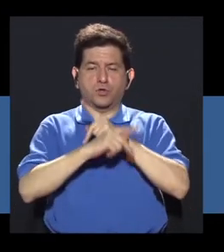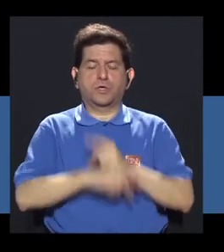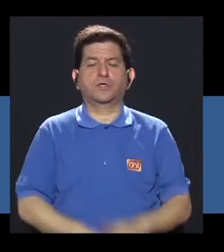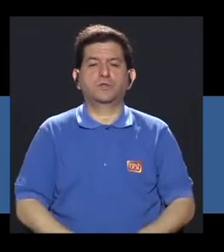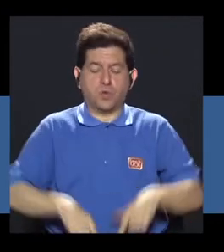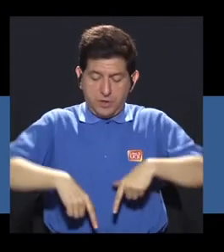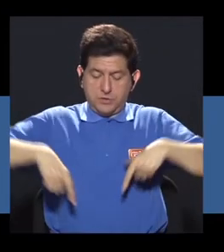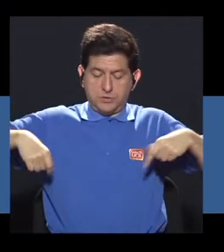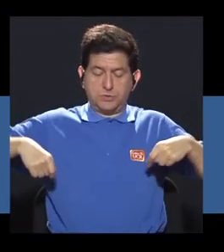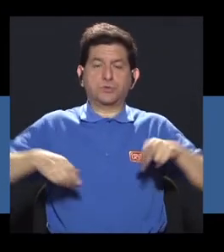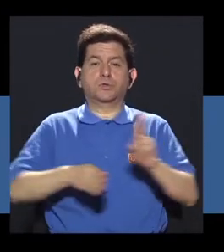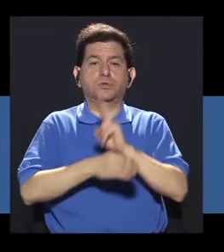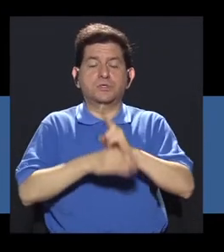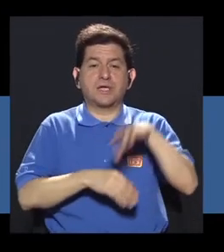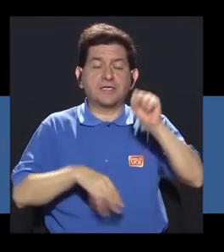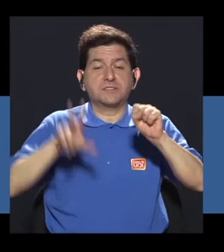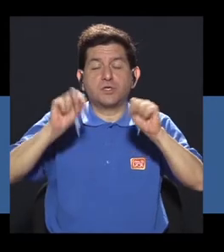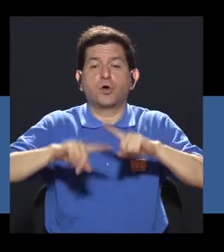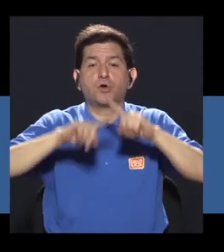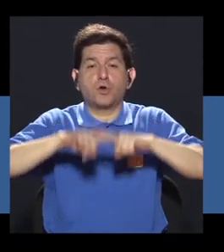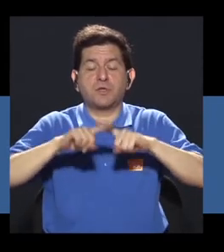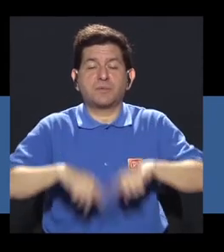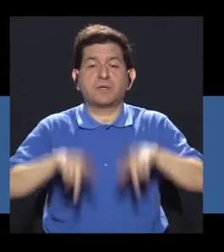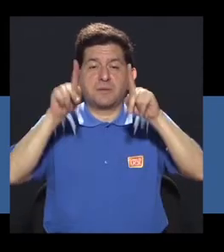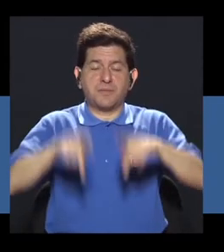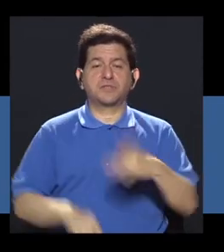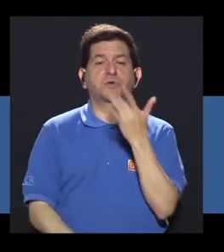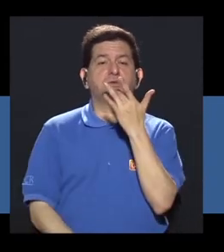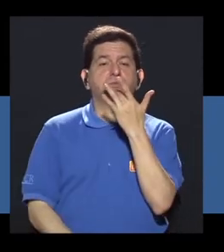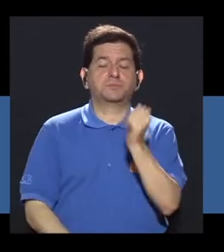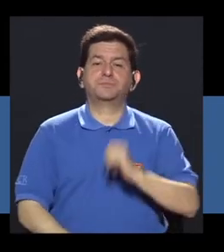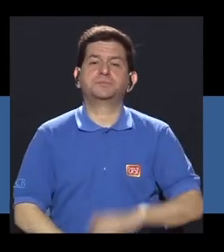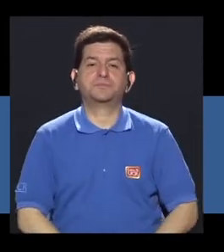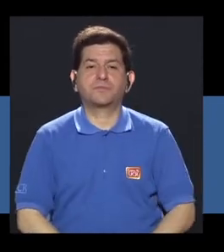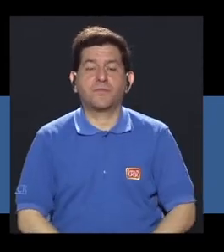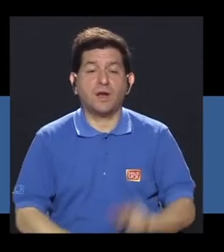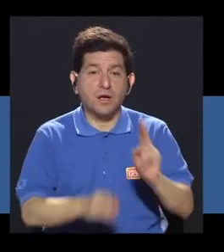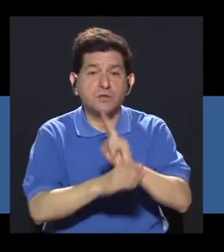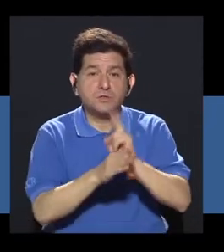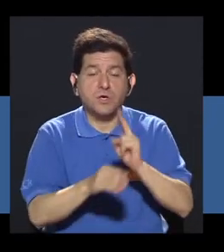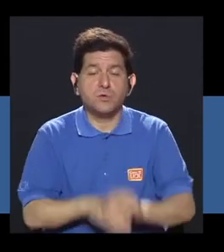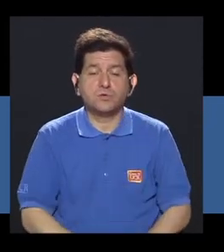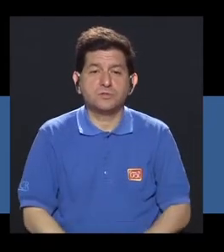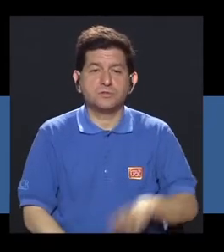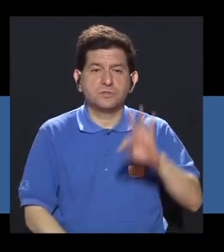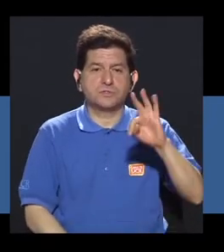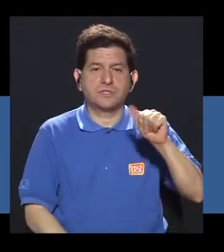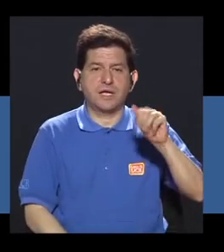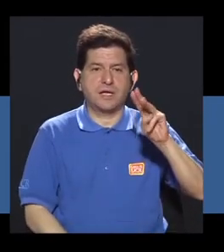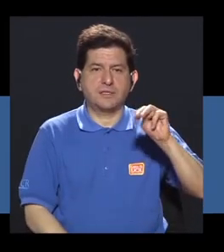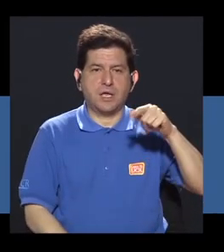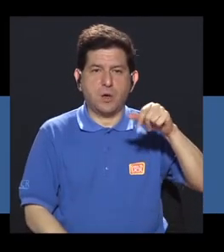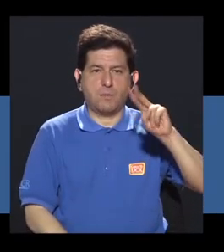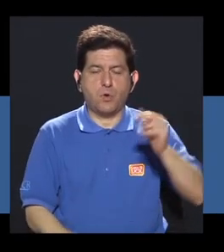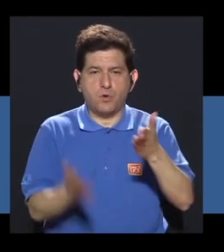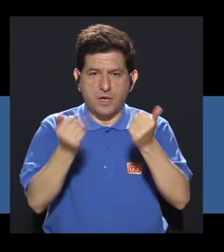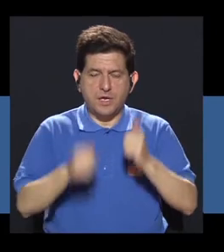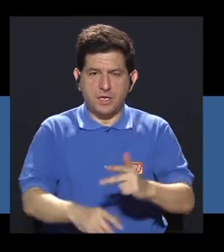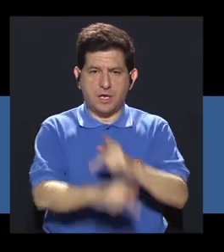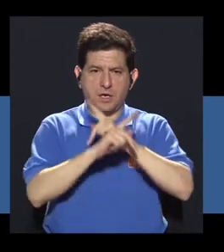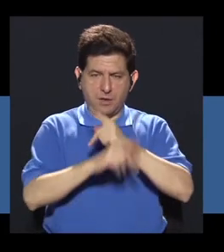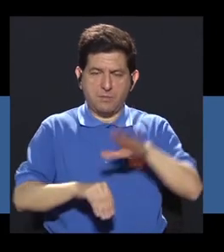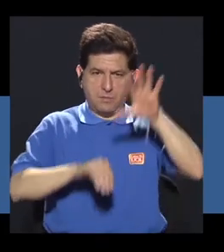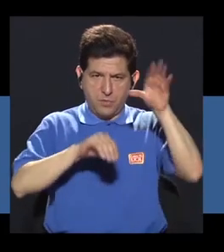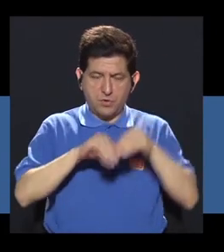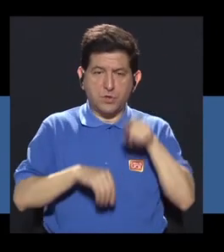más delgadas, de uso diario o protectores de ropa interior, que se utilizan o no según el gusto de cada mujer. Si